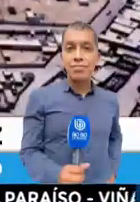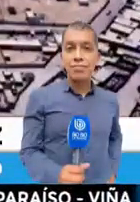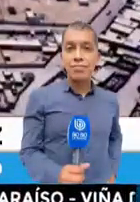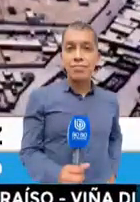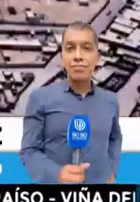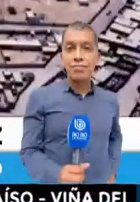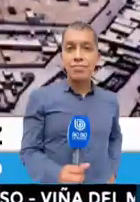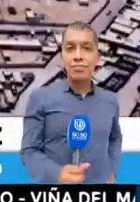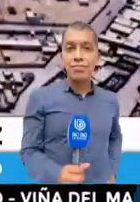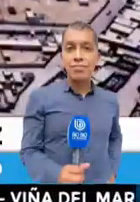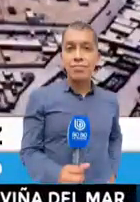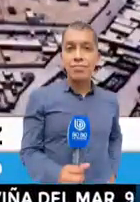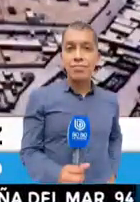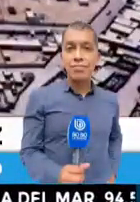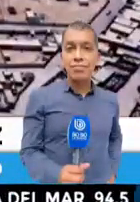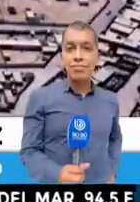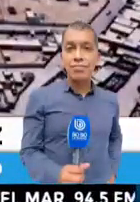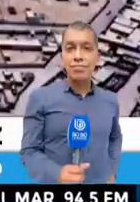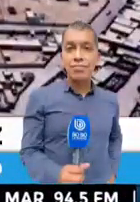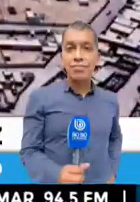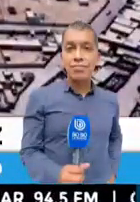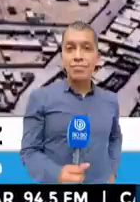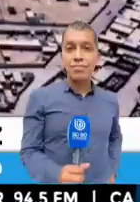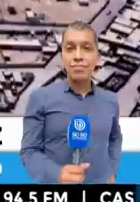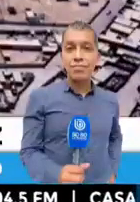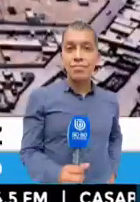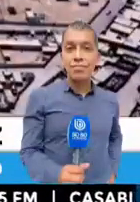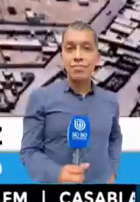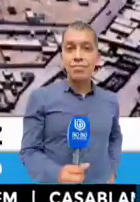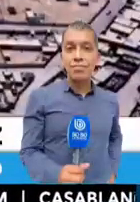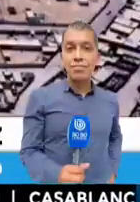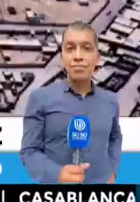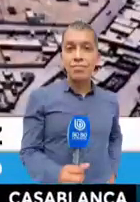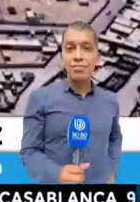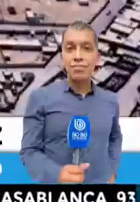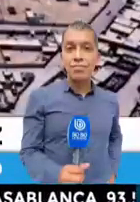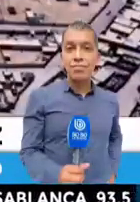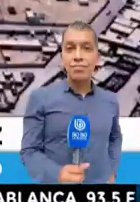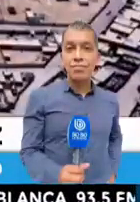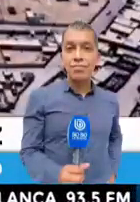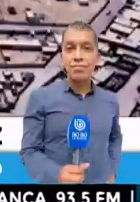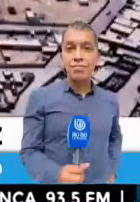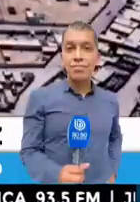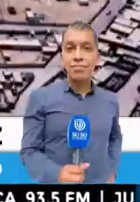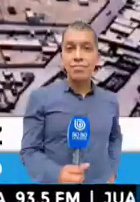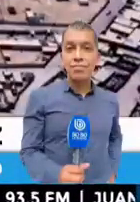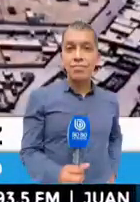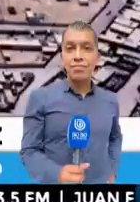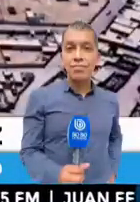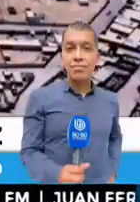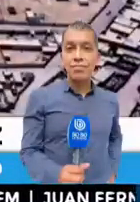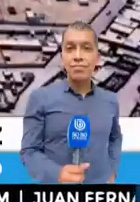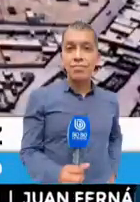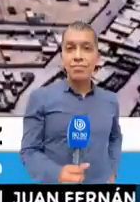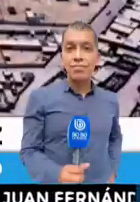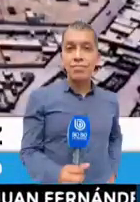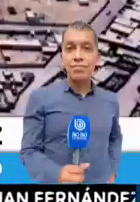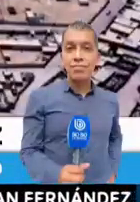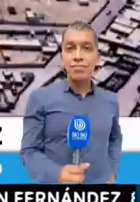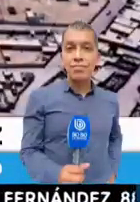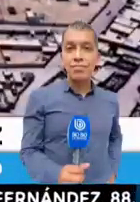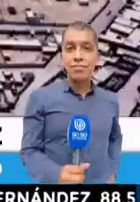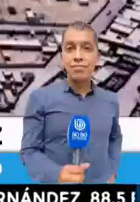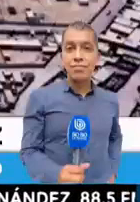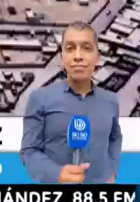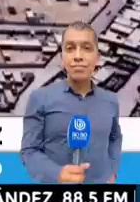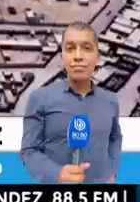la entrega de en radio patrullas, implementación sigue siendo corto, indicó la cantidad de recursos que la